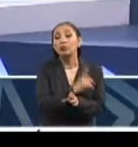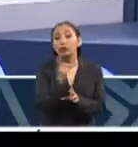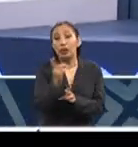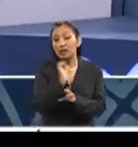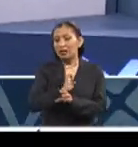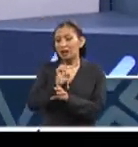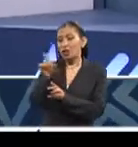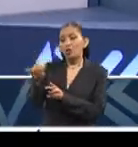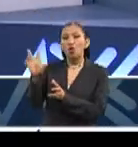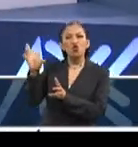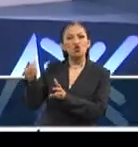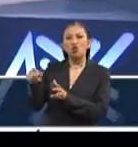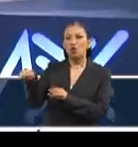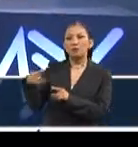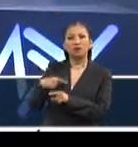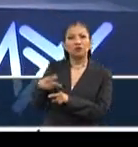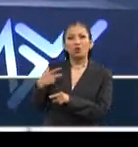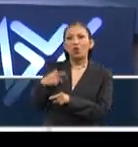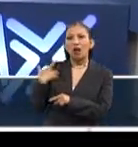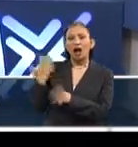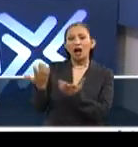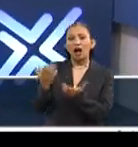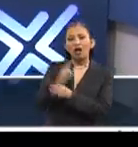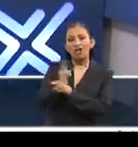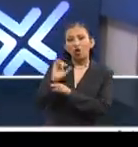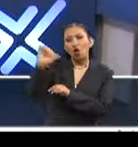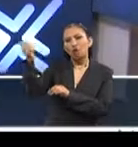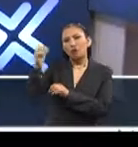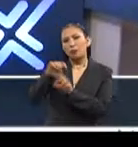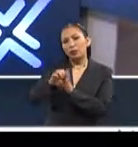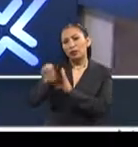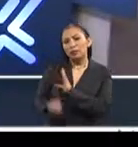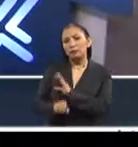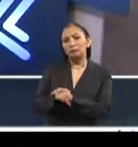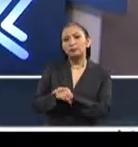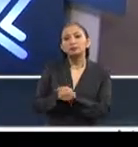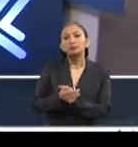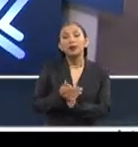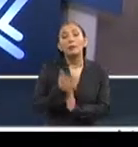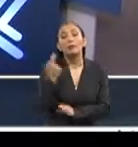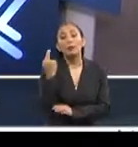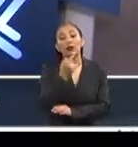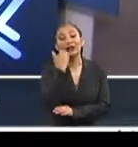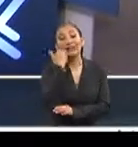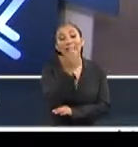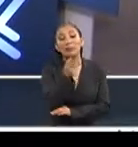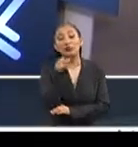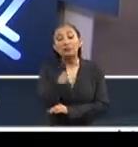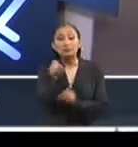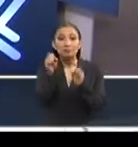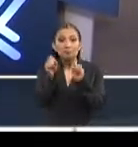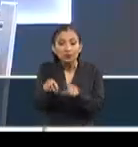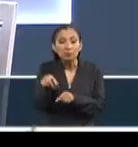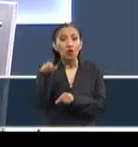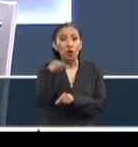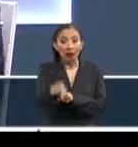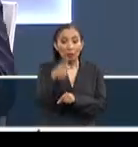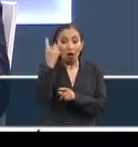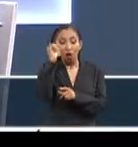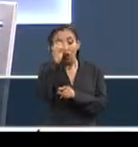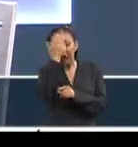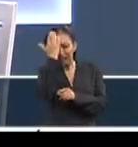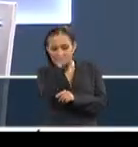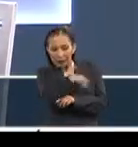no entrenadores o por qué no personas que no tengan cursada una licenciatura como las que acabo de mencionar? Porque lo que pretendemos es precisamente que desde lo